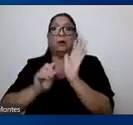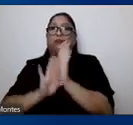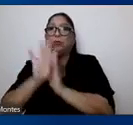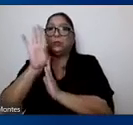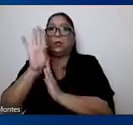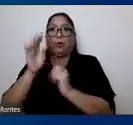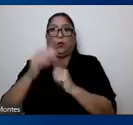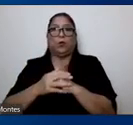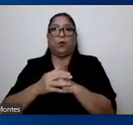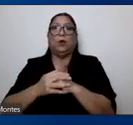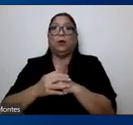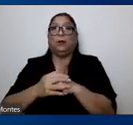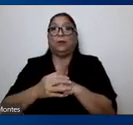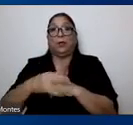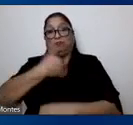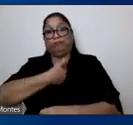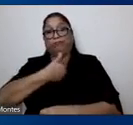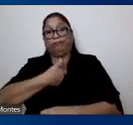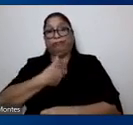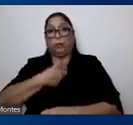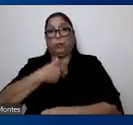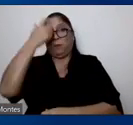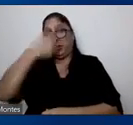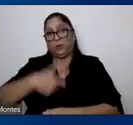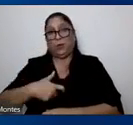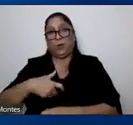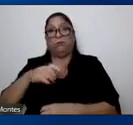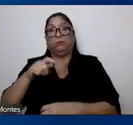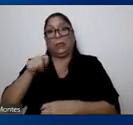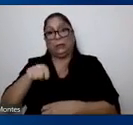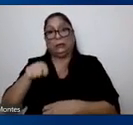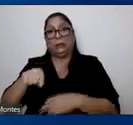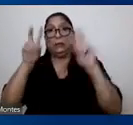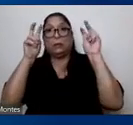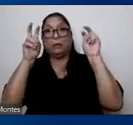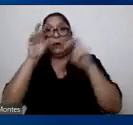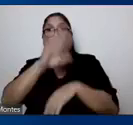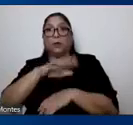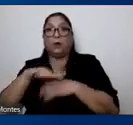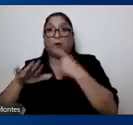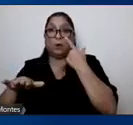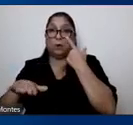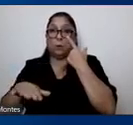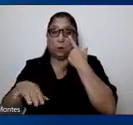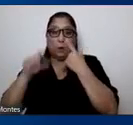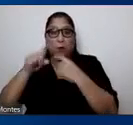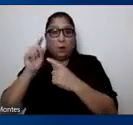las capacidades humanas, en este caso de los niños. Otra imagen que también puede representar